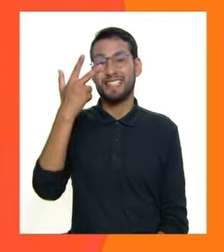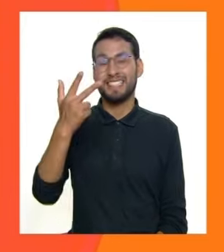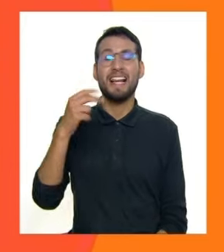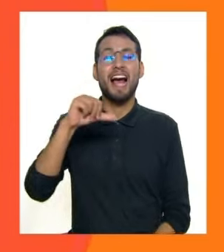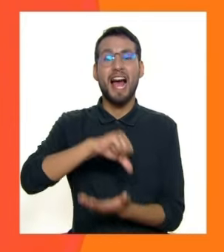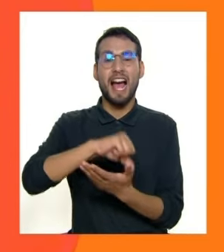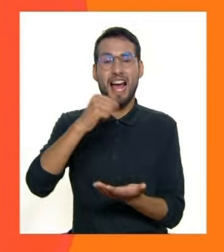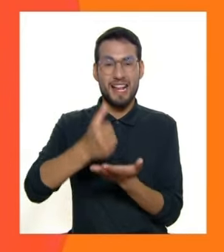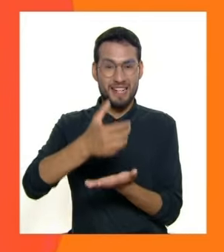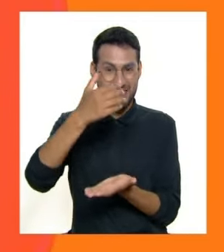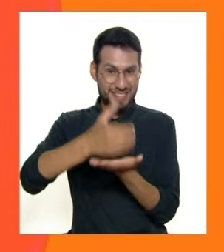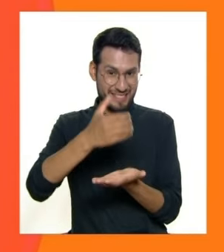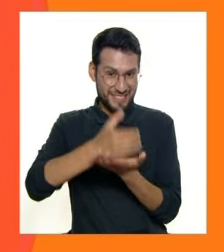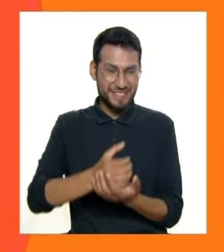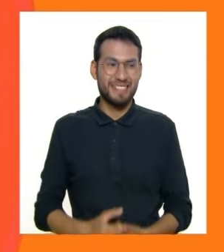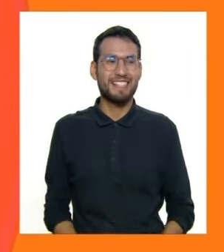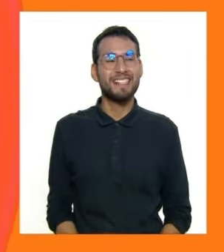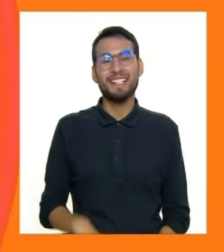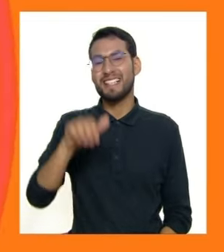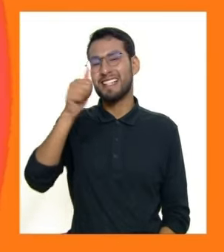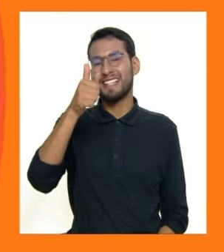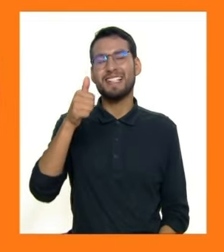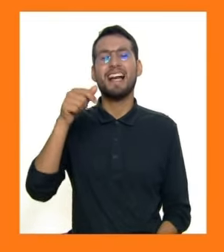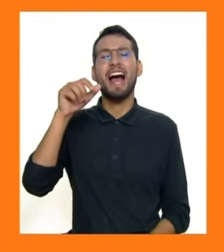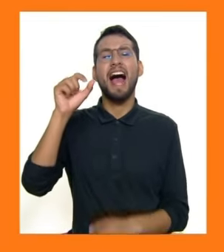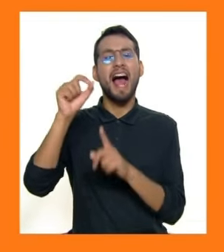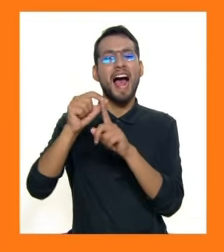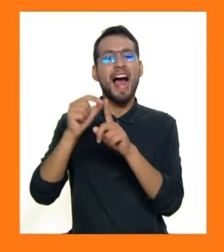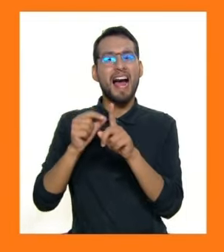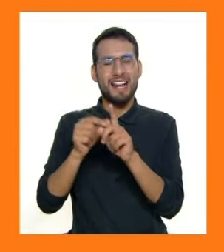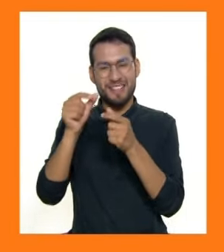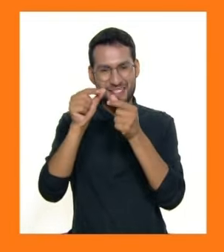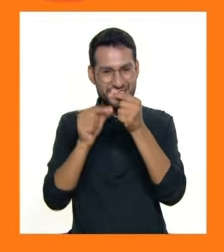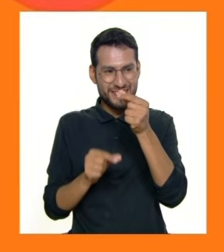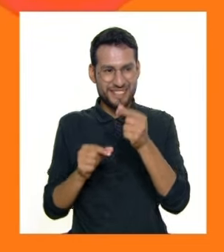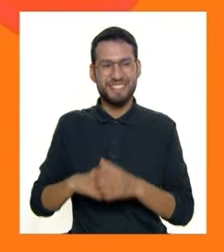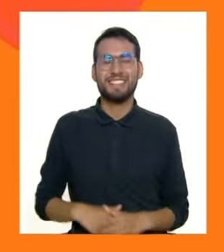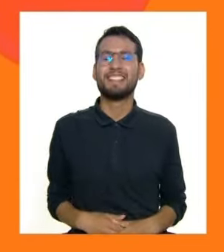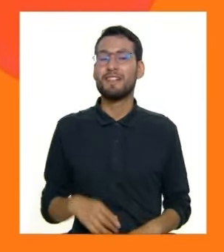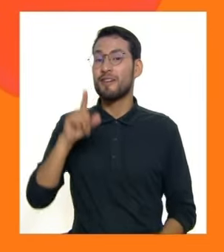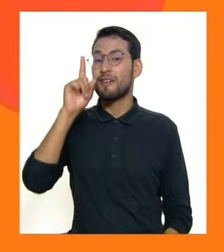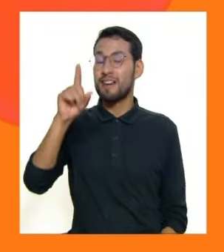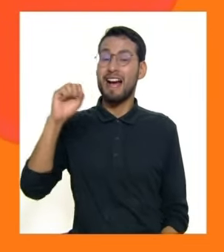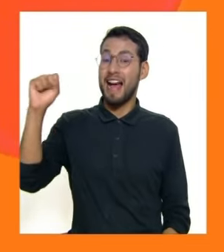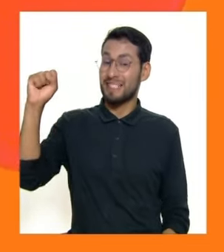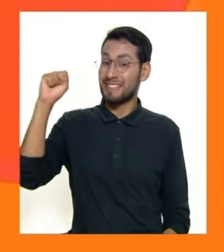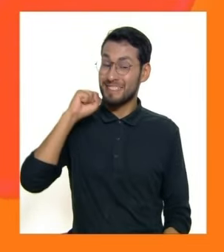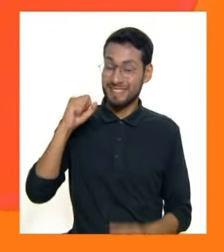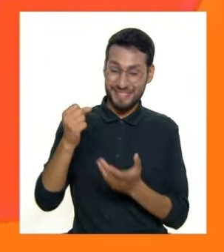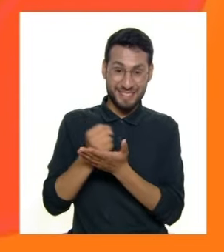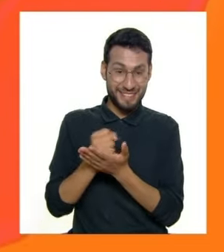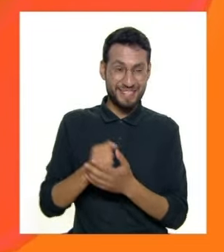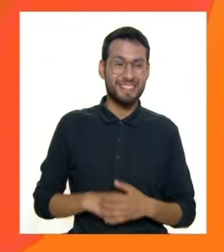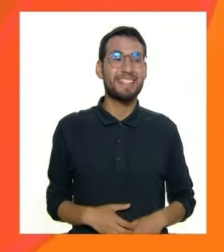3 tazas de arroz. 3 tazas de arroz. 10 vainitas de alberja. 10 vainitas de alberja. 1 zanahoria.